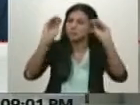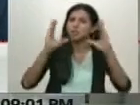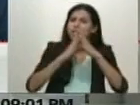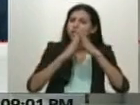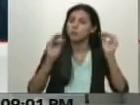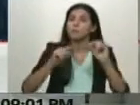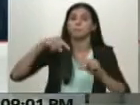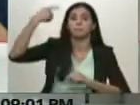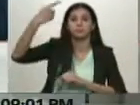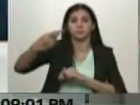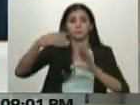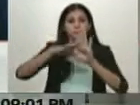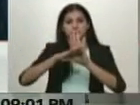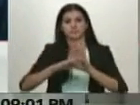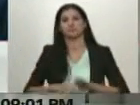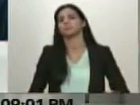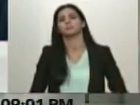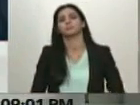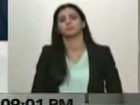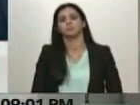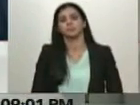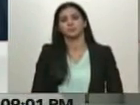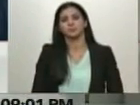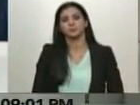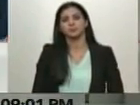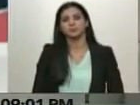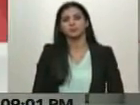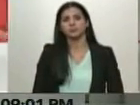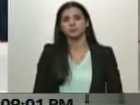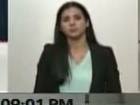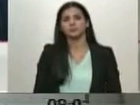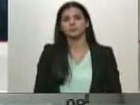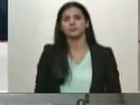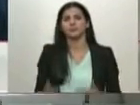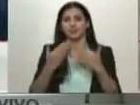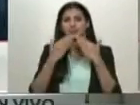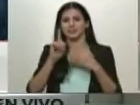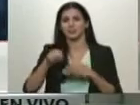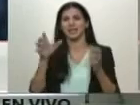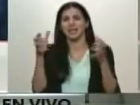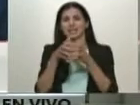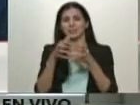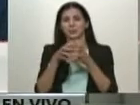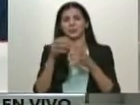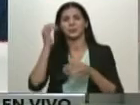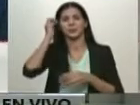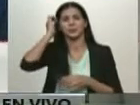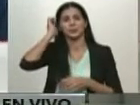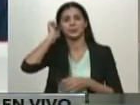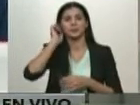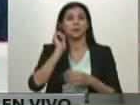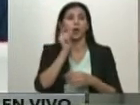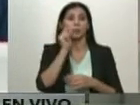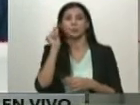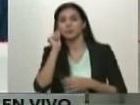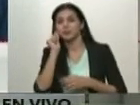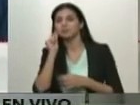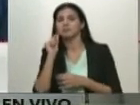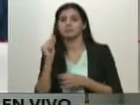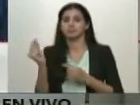todas. Aquí tenemos, le doy las gracias también al equipo, compañeros, compañeras, Ricardo